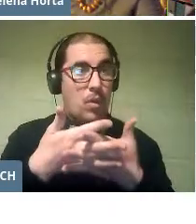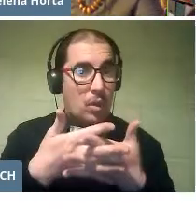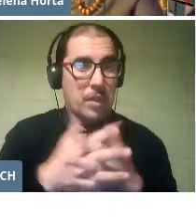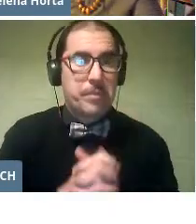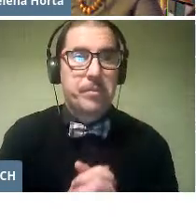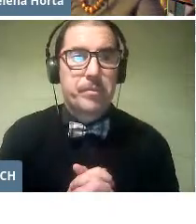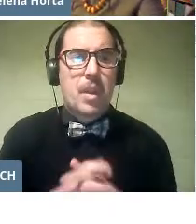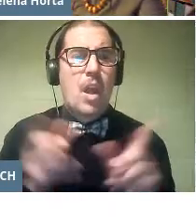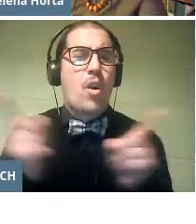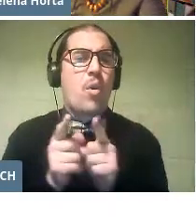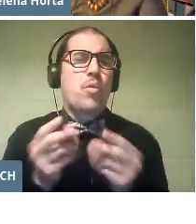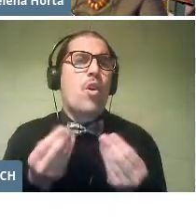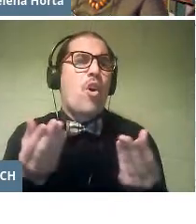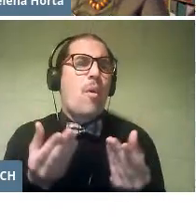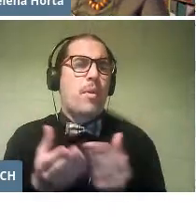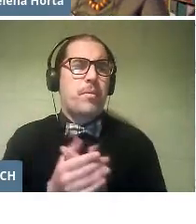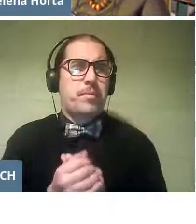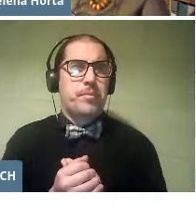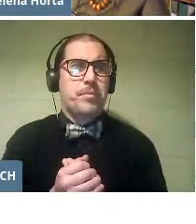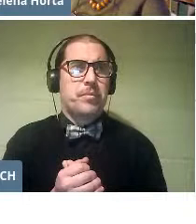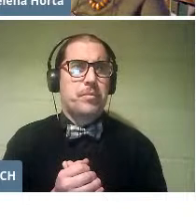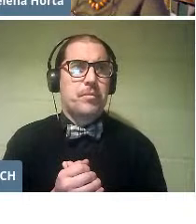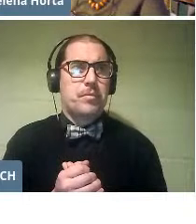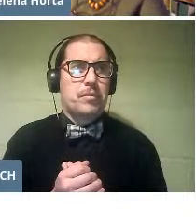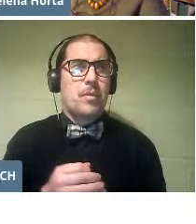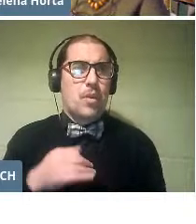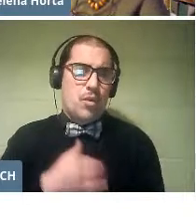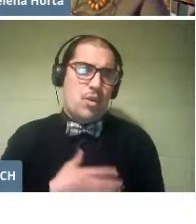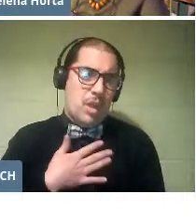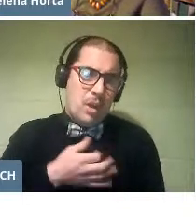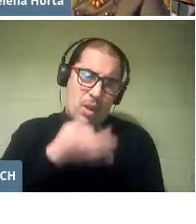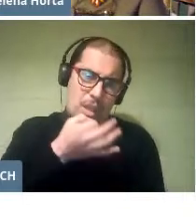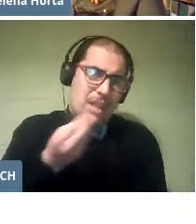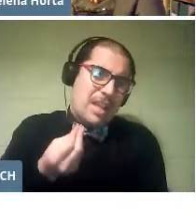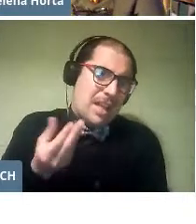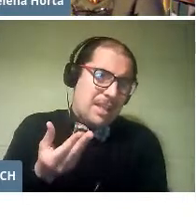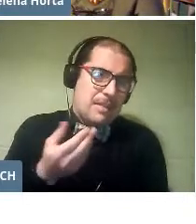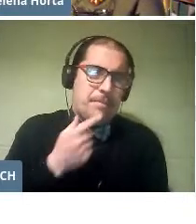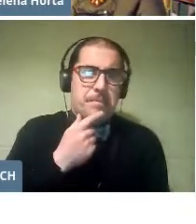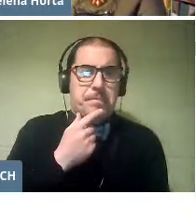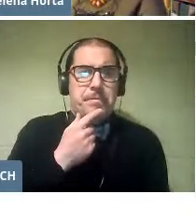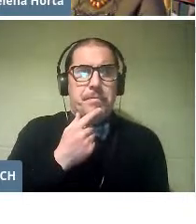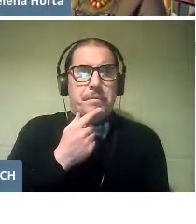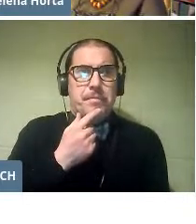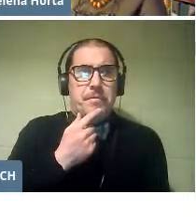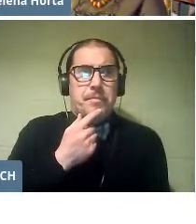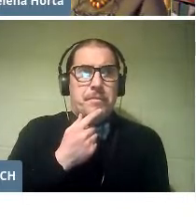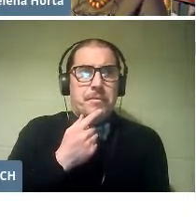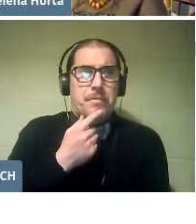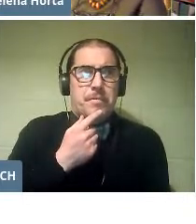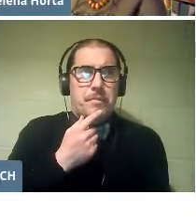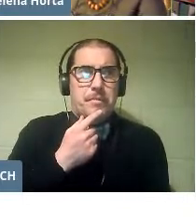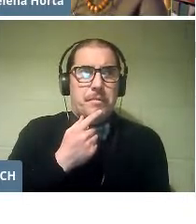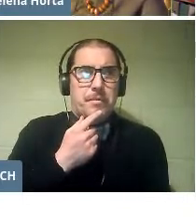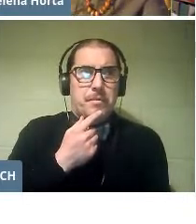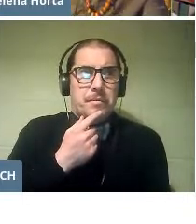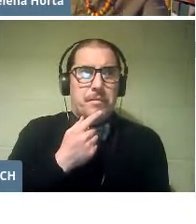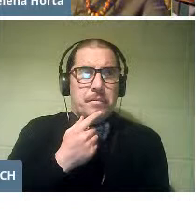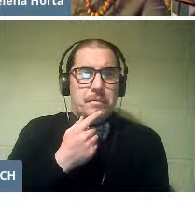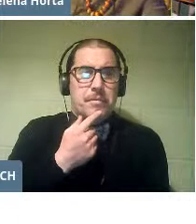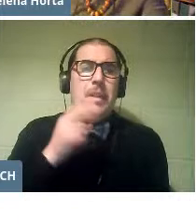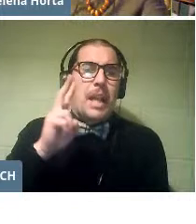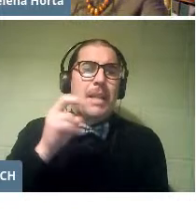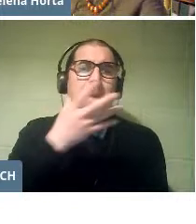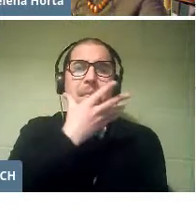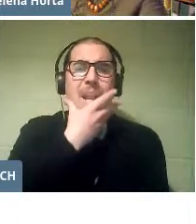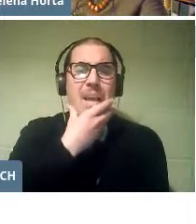A modo de conclusión, entonces, lo que yo he querido transmitirles a ustedes es algo de la